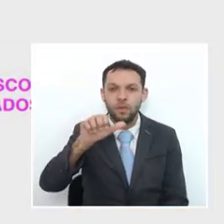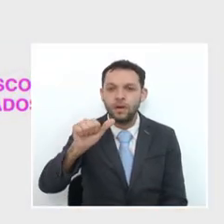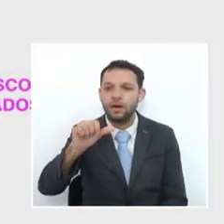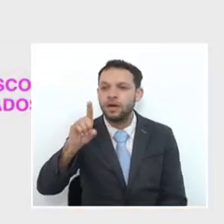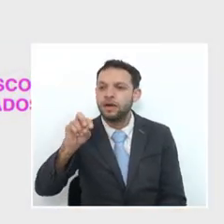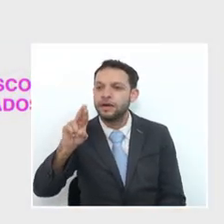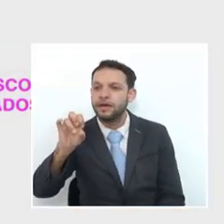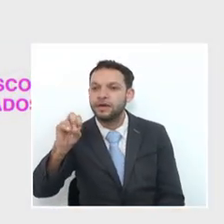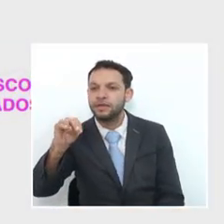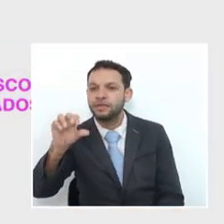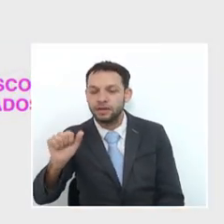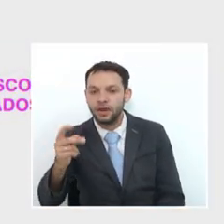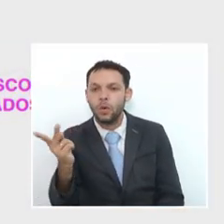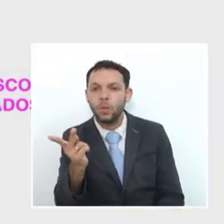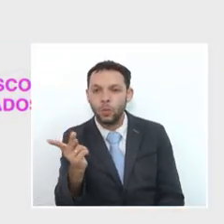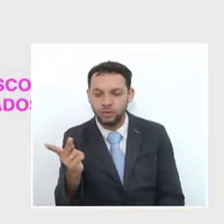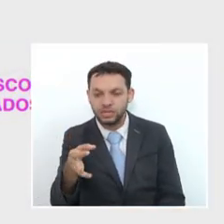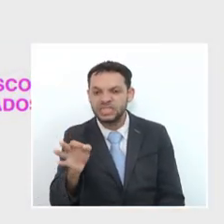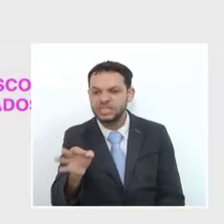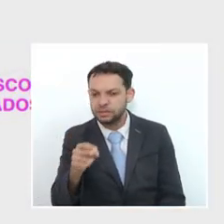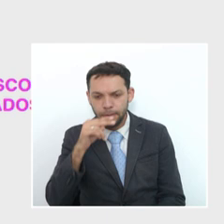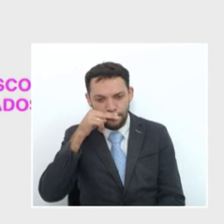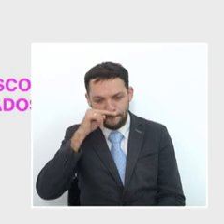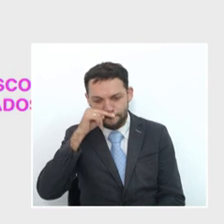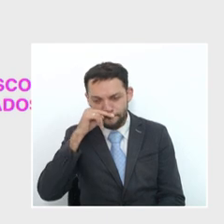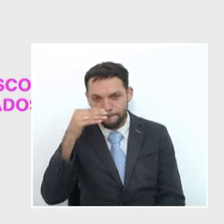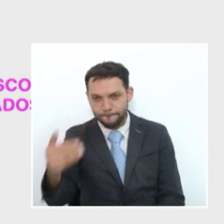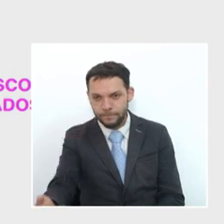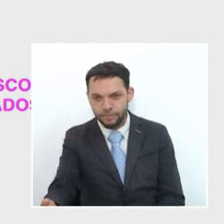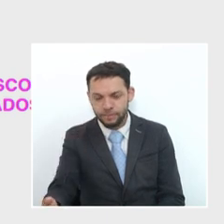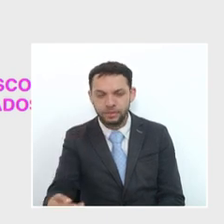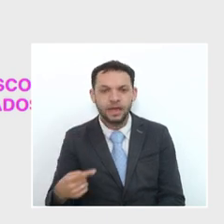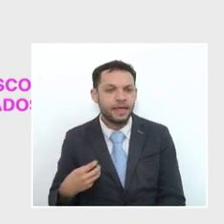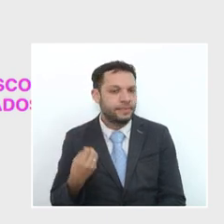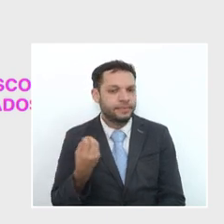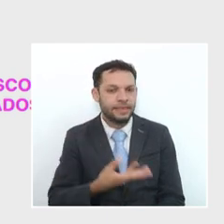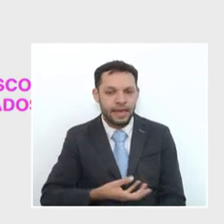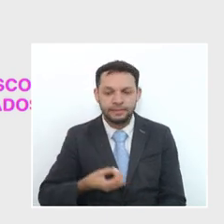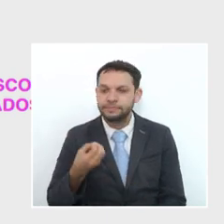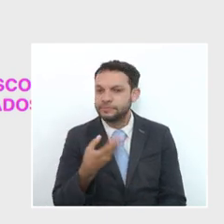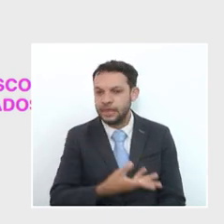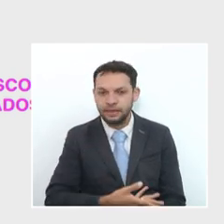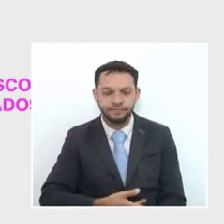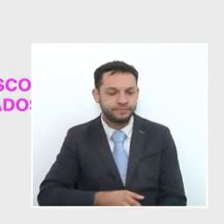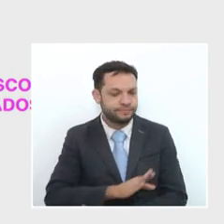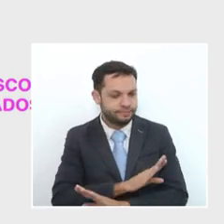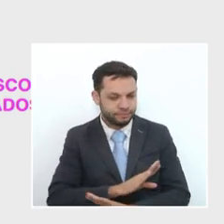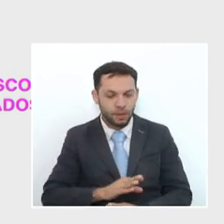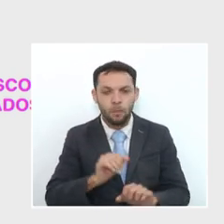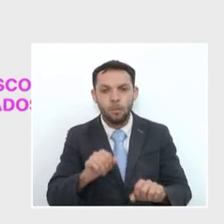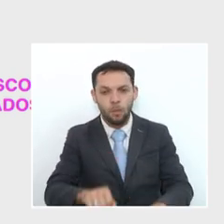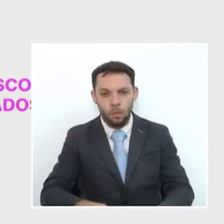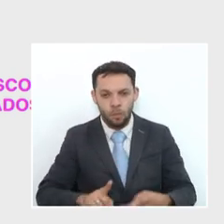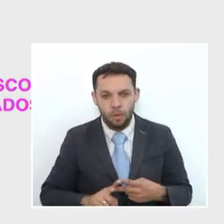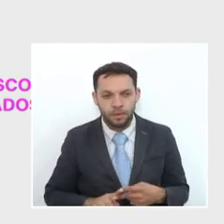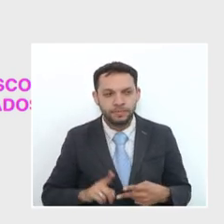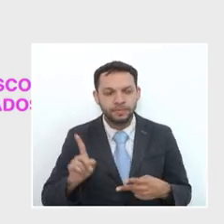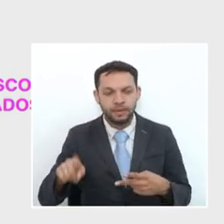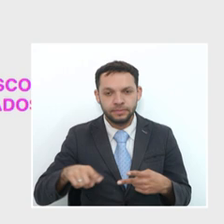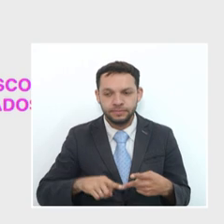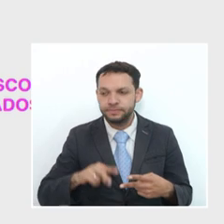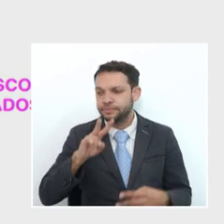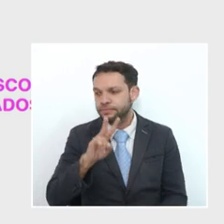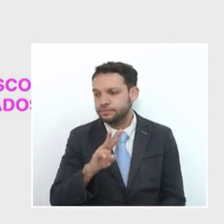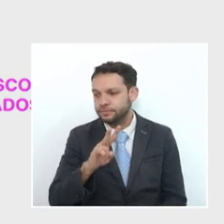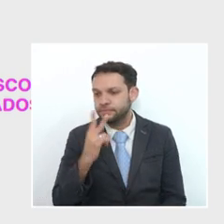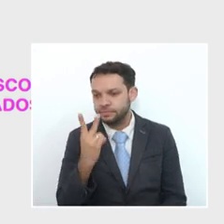Y como a él muchos niños les dan desde pequeñitos el Vegetamil y ya, súper, no tiene problema. También le pueden dar el vitamín, no tiene ningún